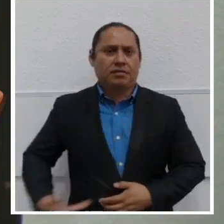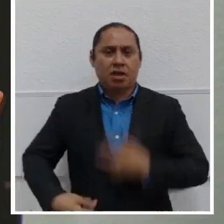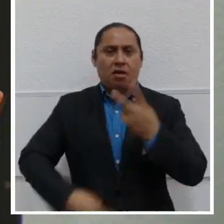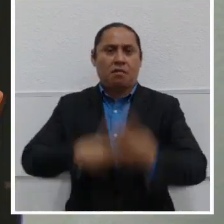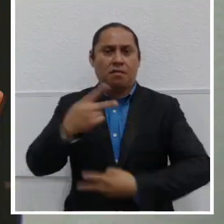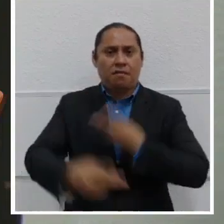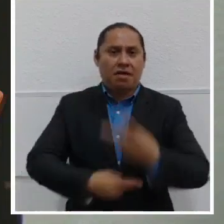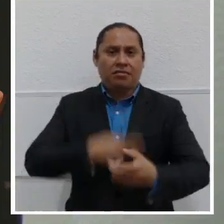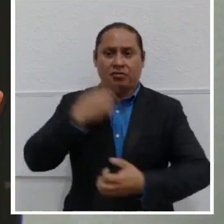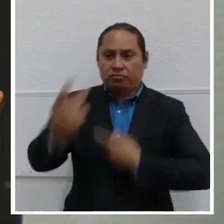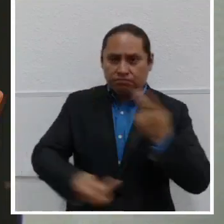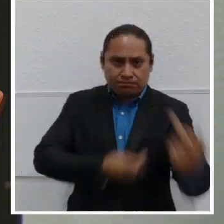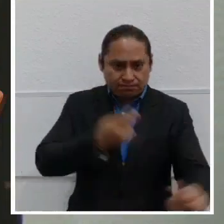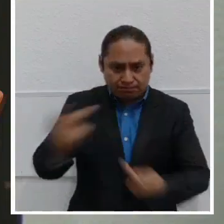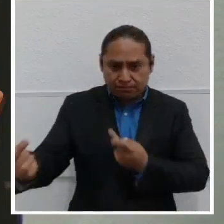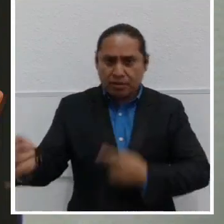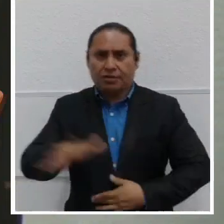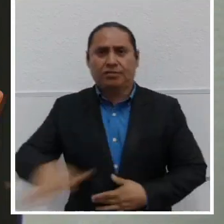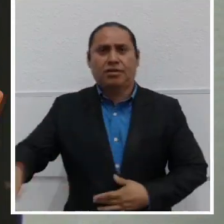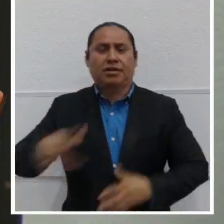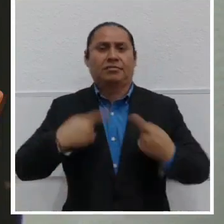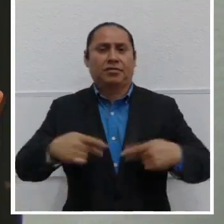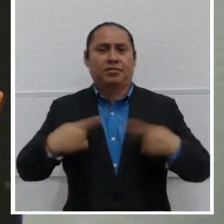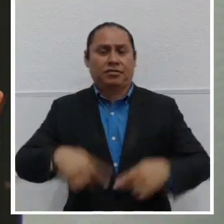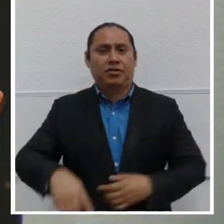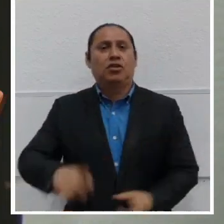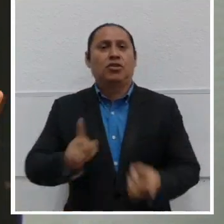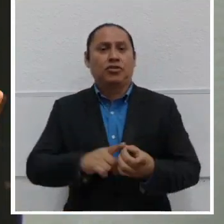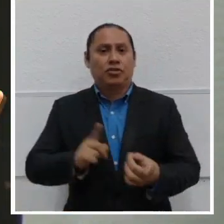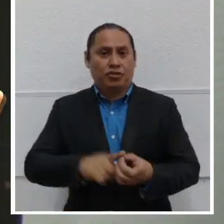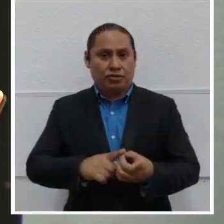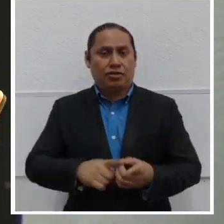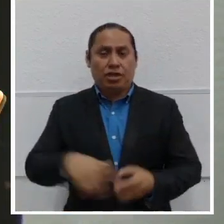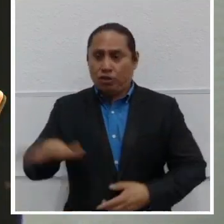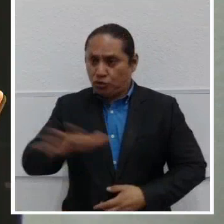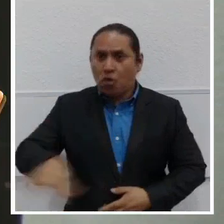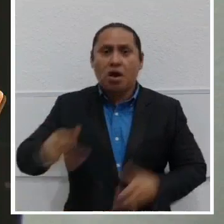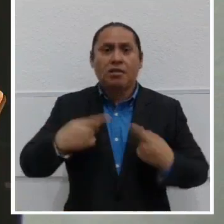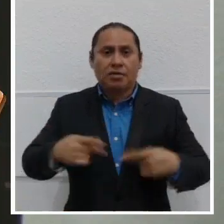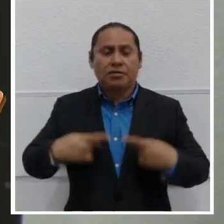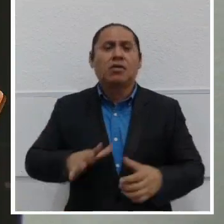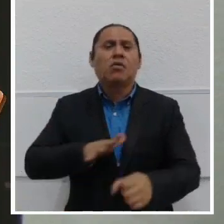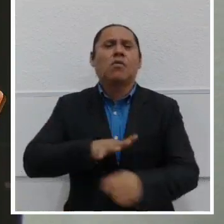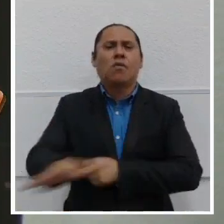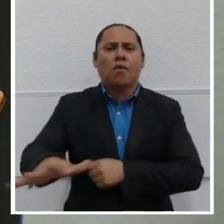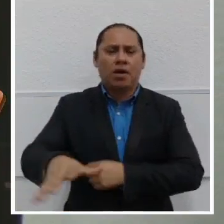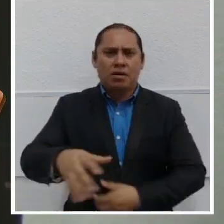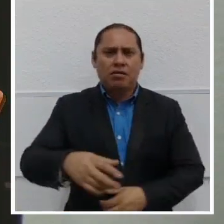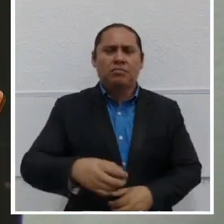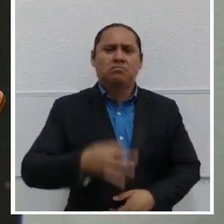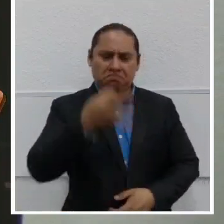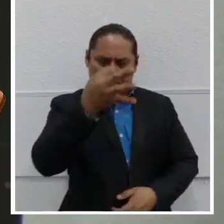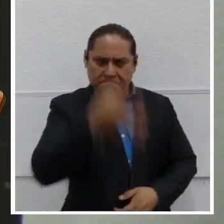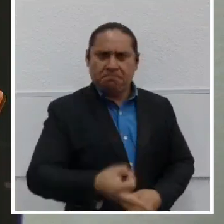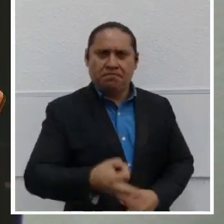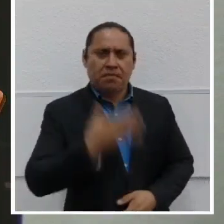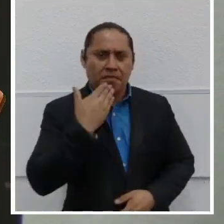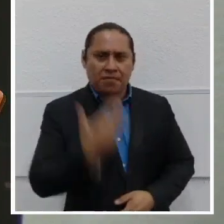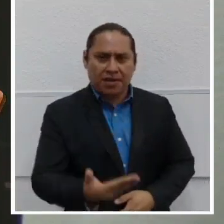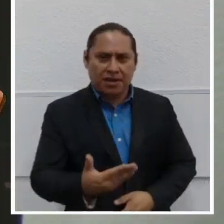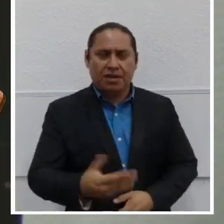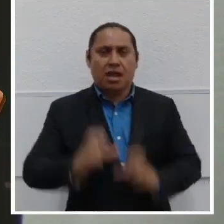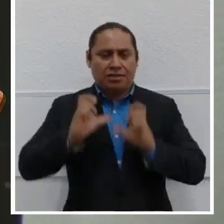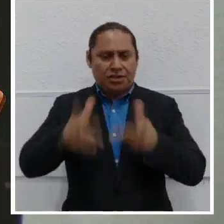a una consulta ciudadana donde el pueblo decida que es lo correcto y lo mejor para Chiapas